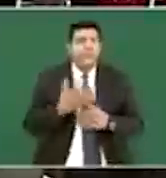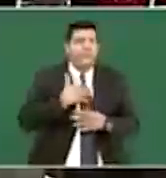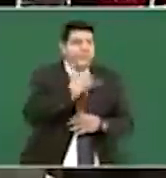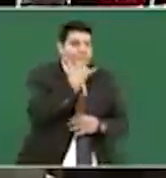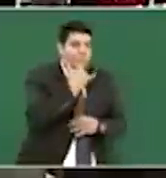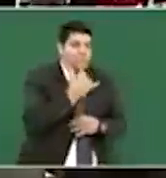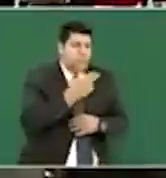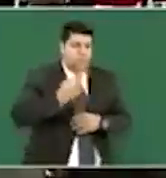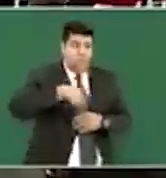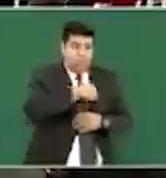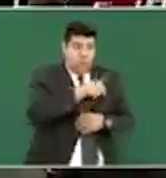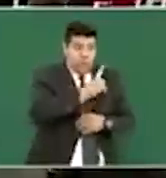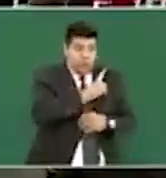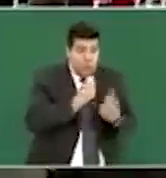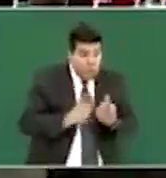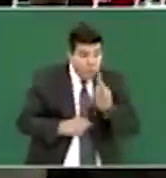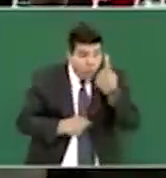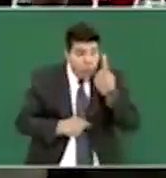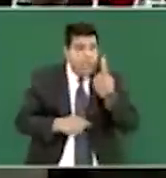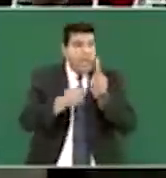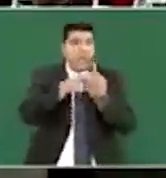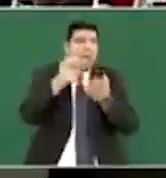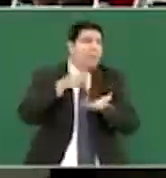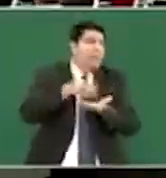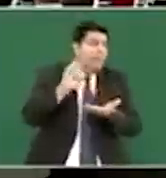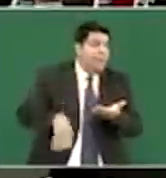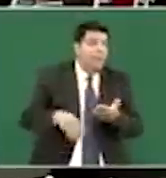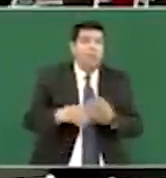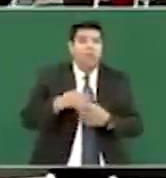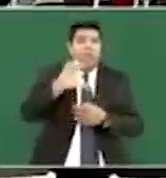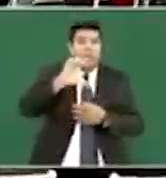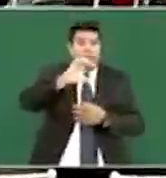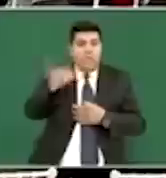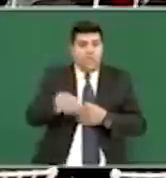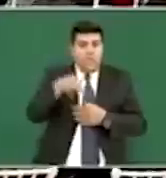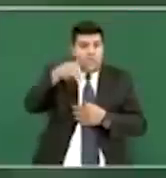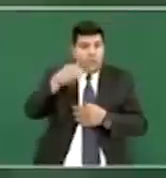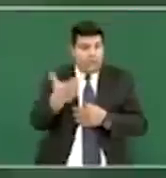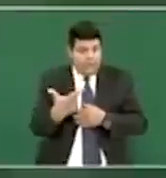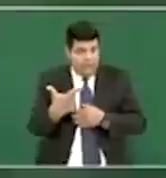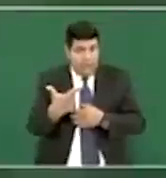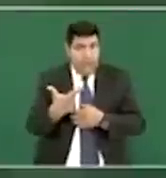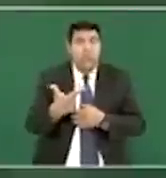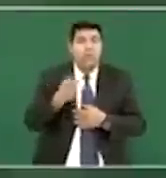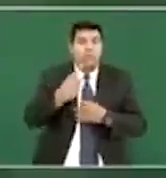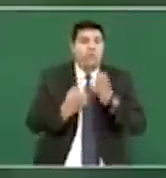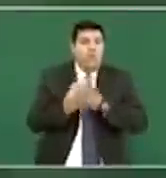No nos enfocamos a actuar de una manera con el cártel de Jalisco